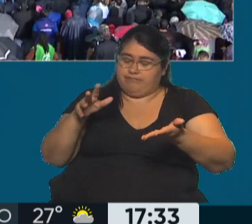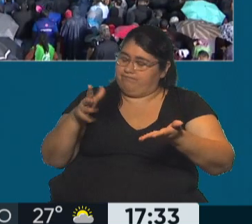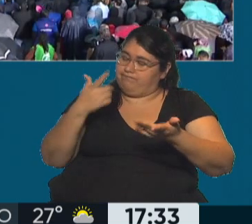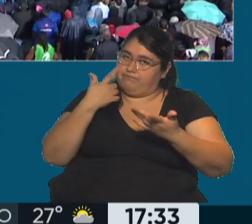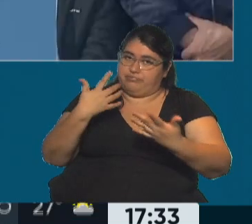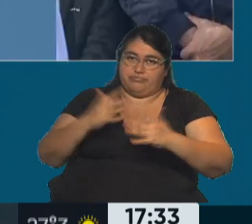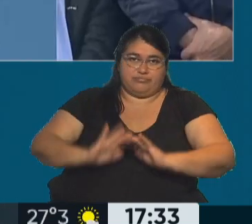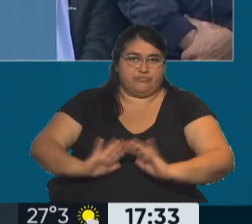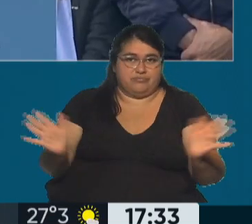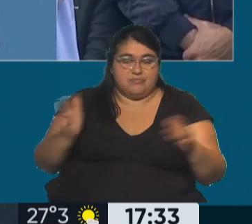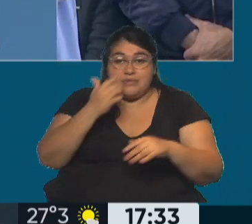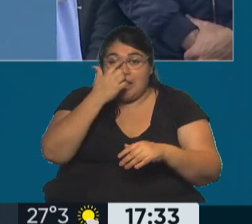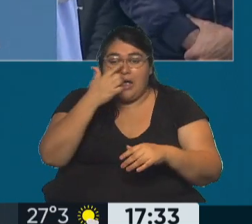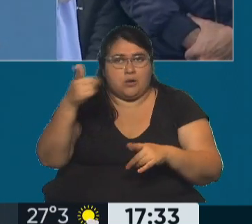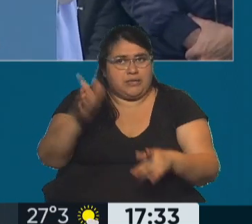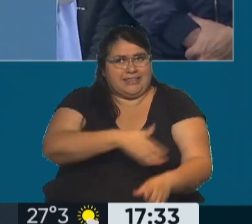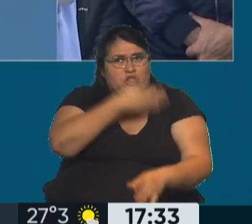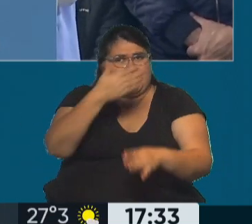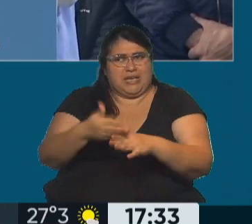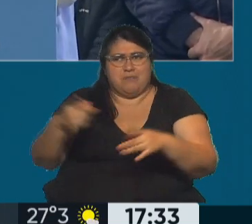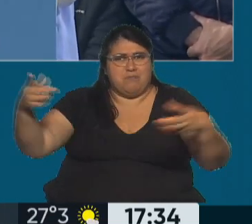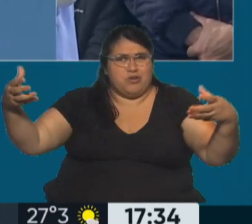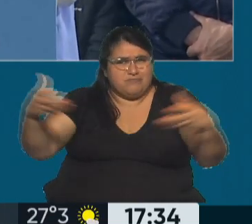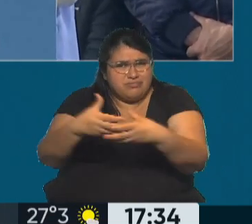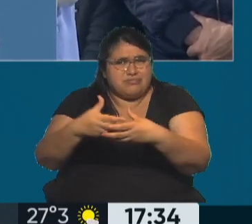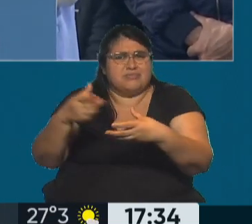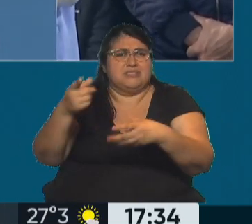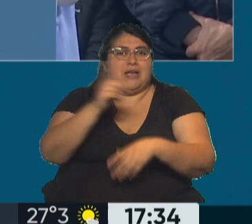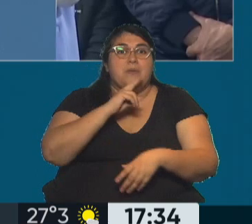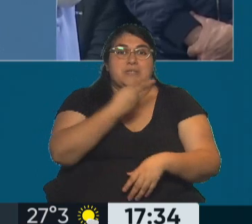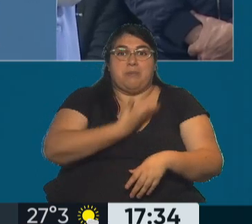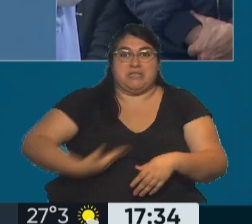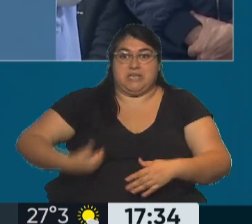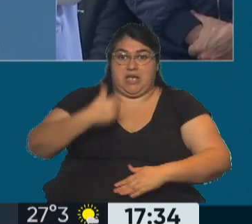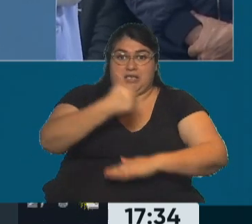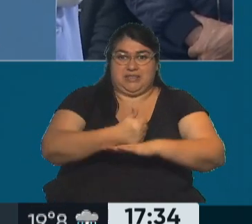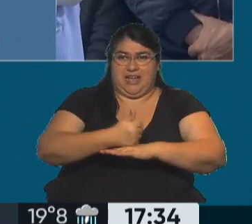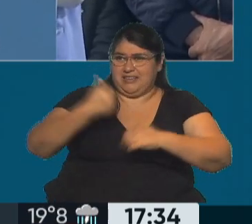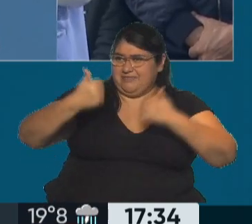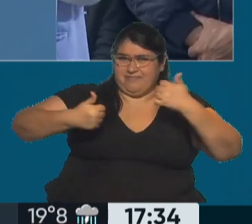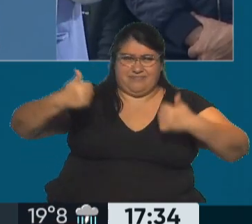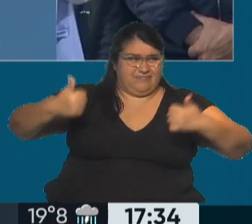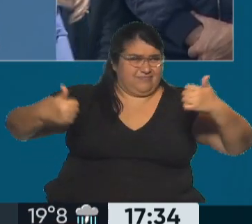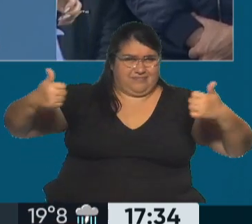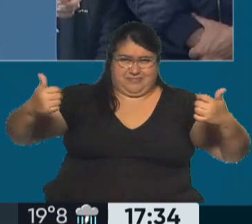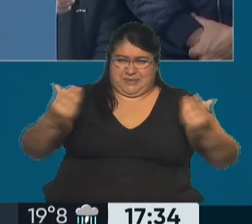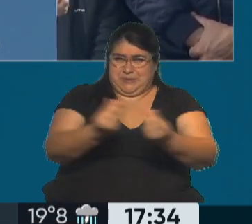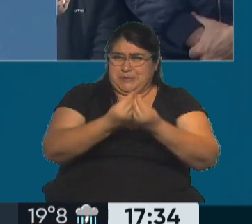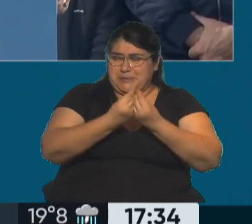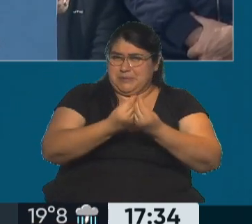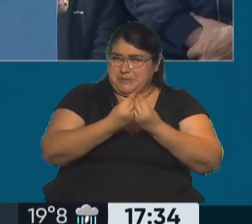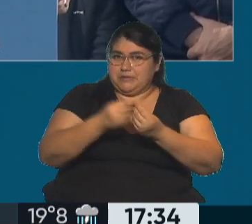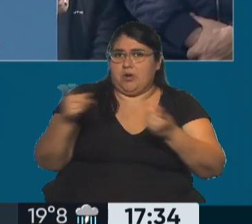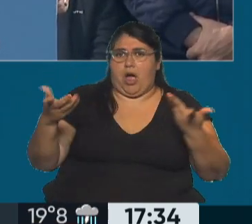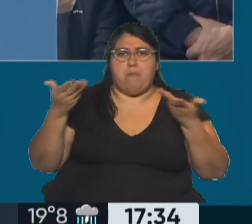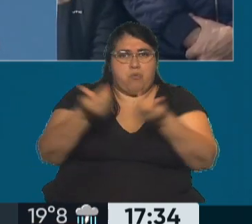aire, hacía mucho tiempo no se veía una imagen con la vicepresidenta y con toda esa cantidad de dirigentes, ¿no? Ahí de